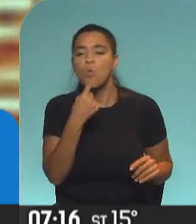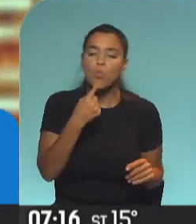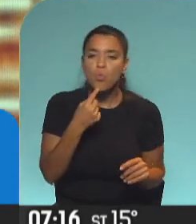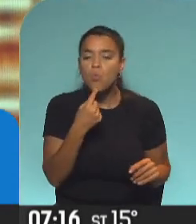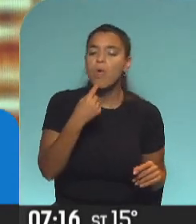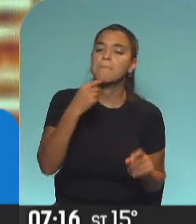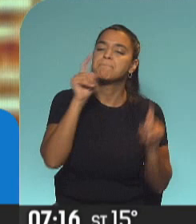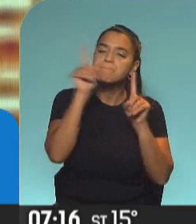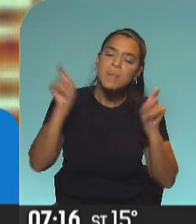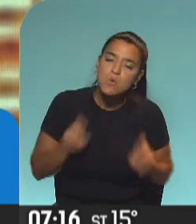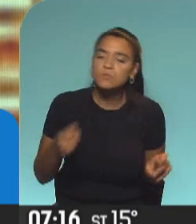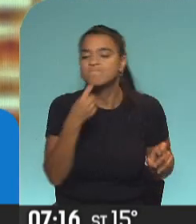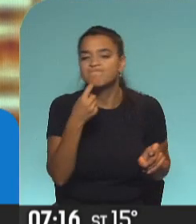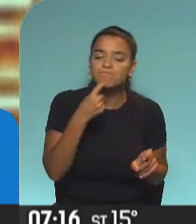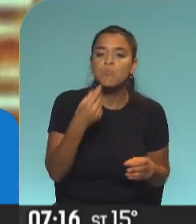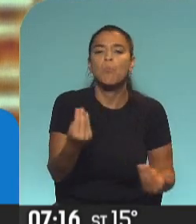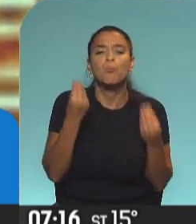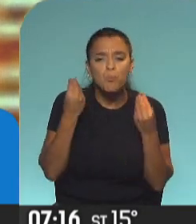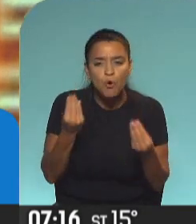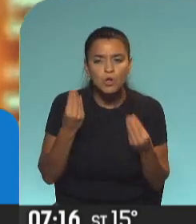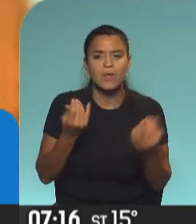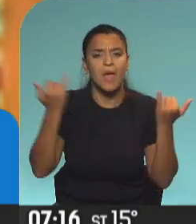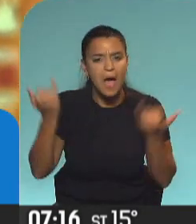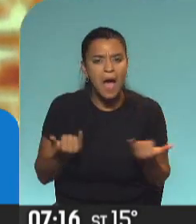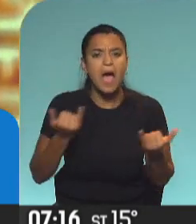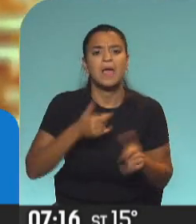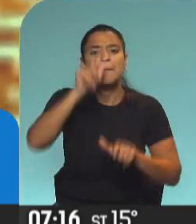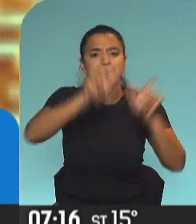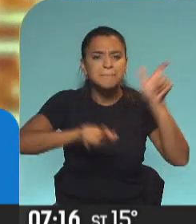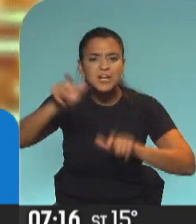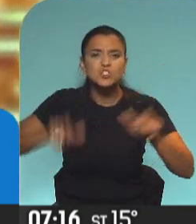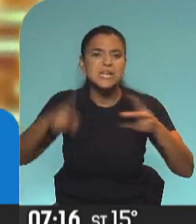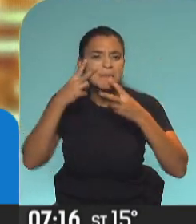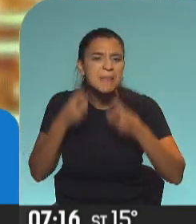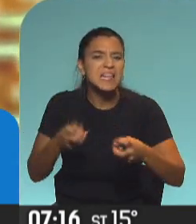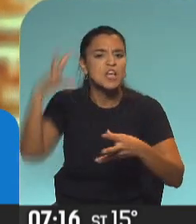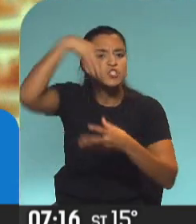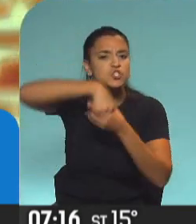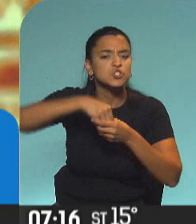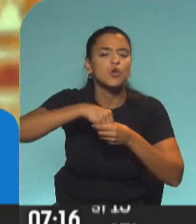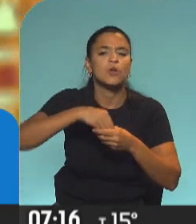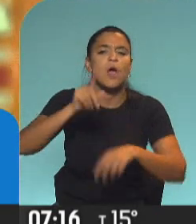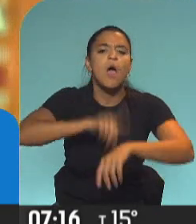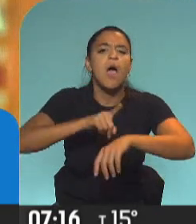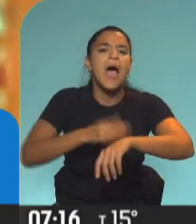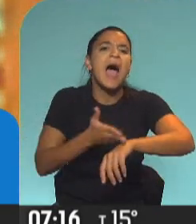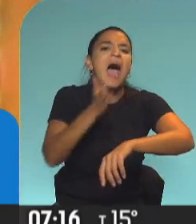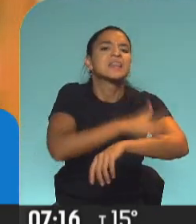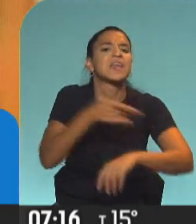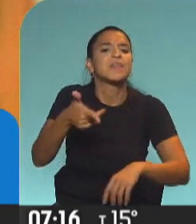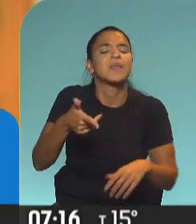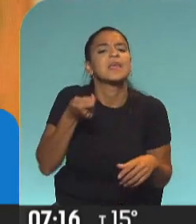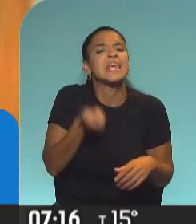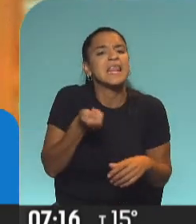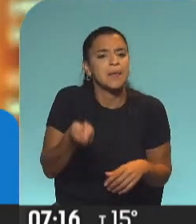se pregunta y se interroga por qué había tantos agentes de inteligencia en esas horas posteriores al crimen allí en